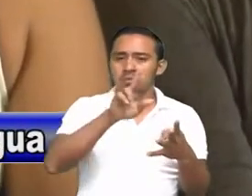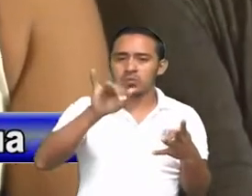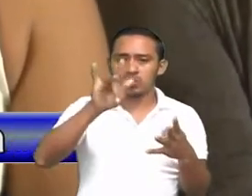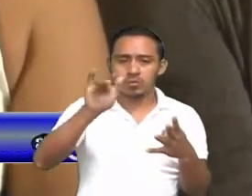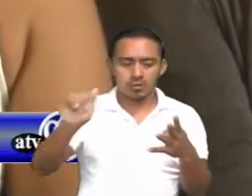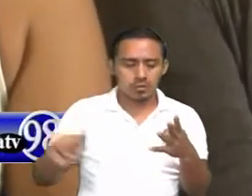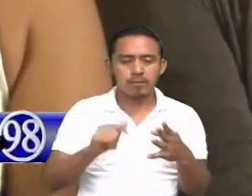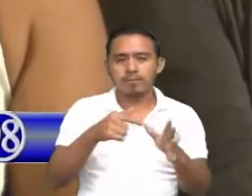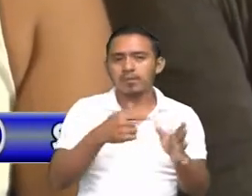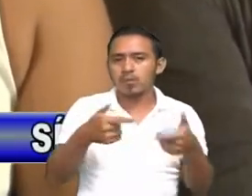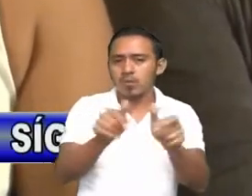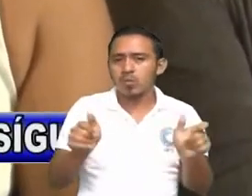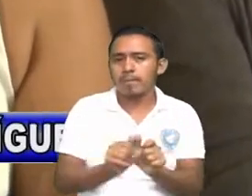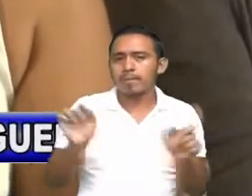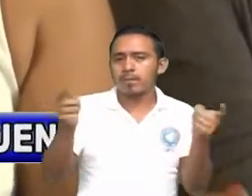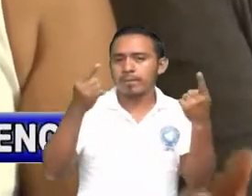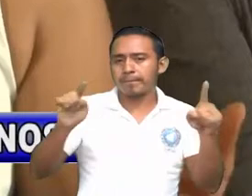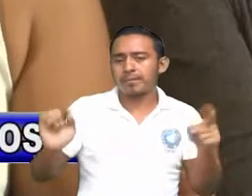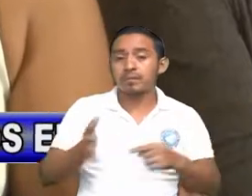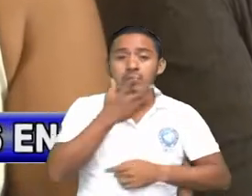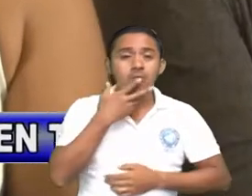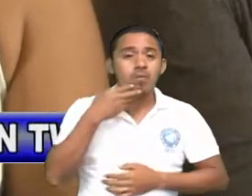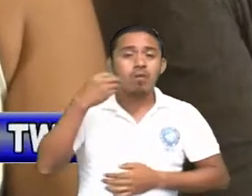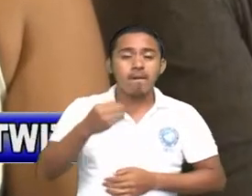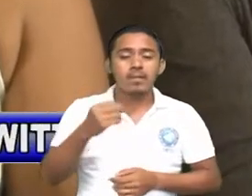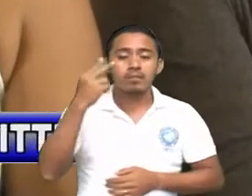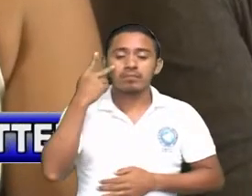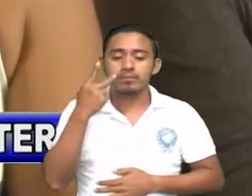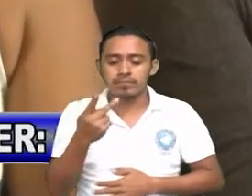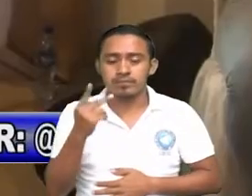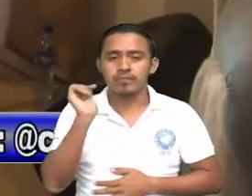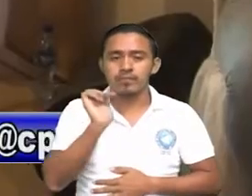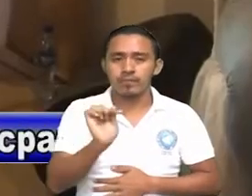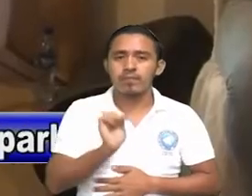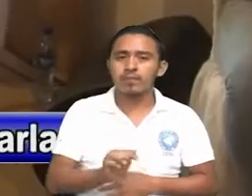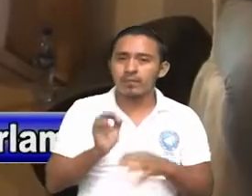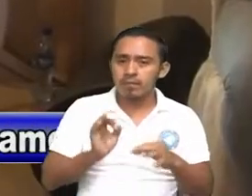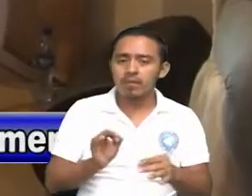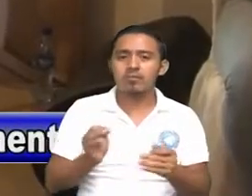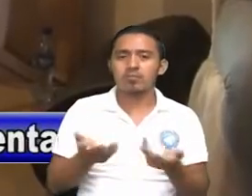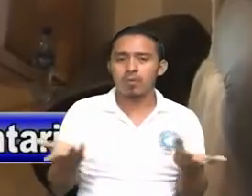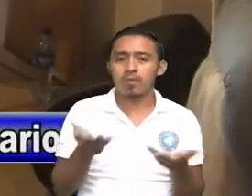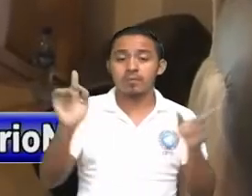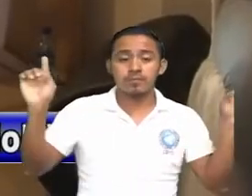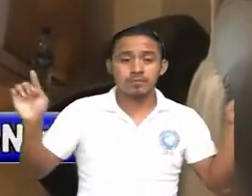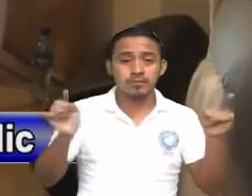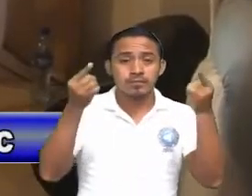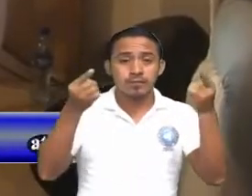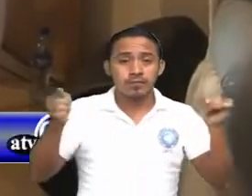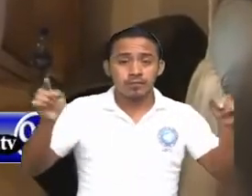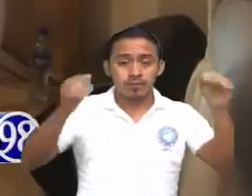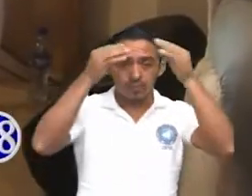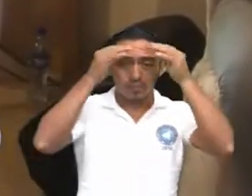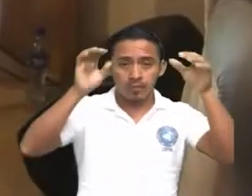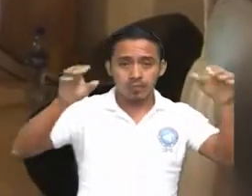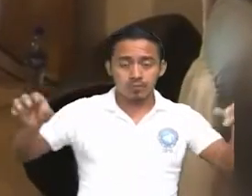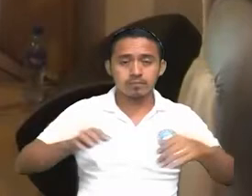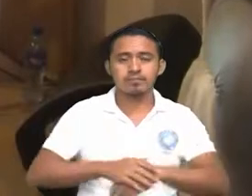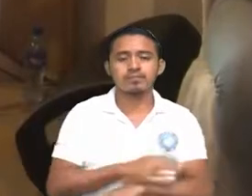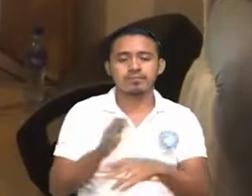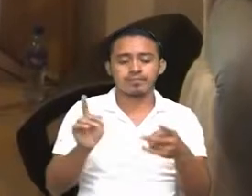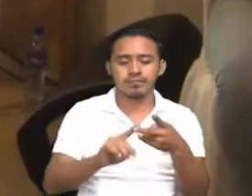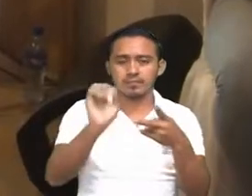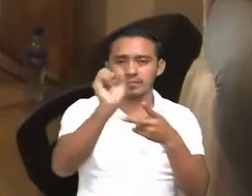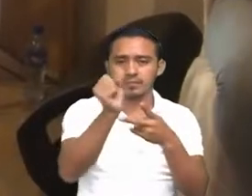bandas de música juveniles que reconocen a través de la música la cultura. El sábado 21